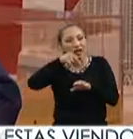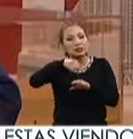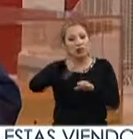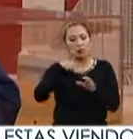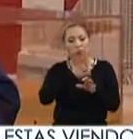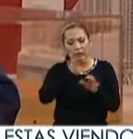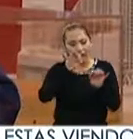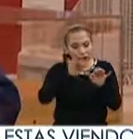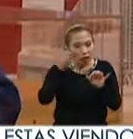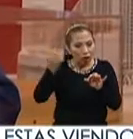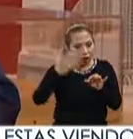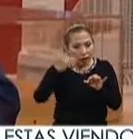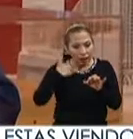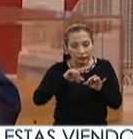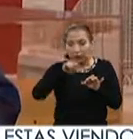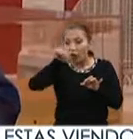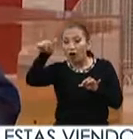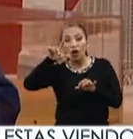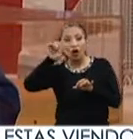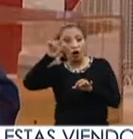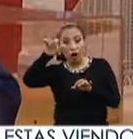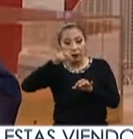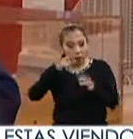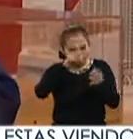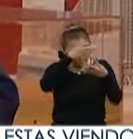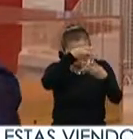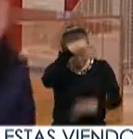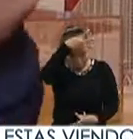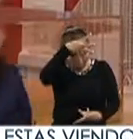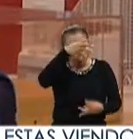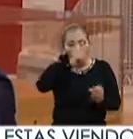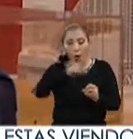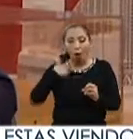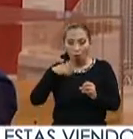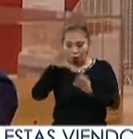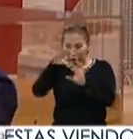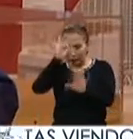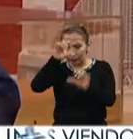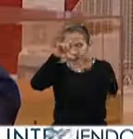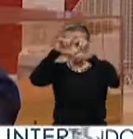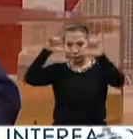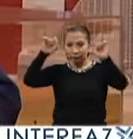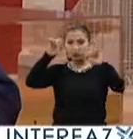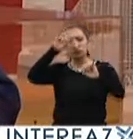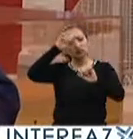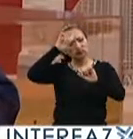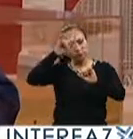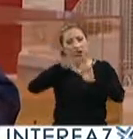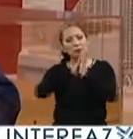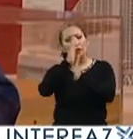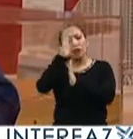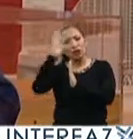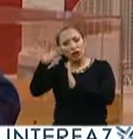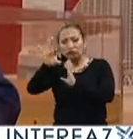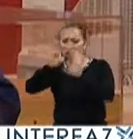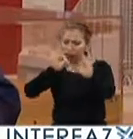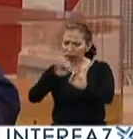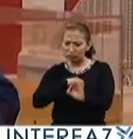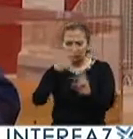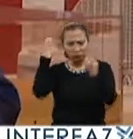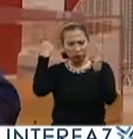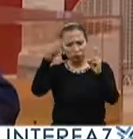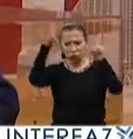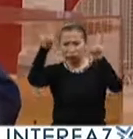posibilidad de buscar conferencias impartidas en el Colegio Nacional o bien tomar una postal en donde te recomendamos bibliografía selecta, te